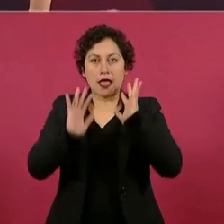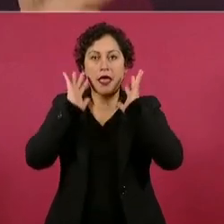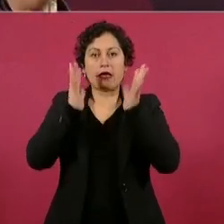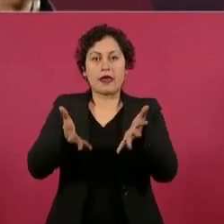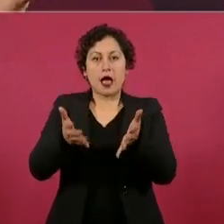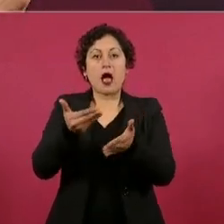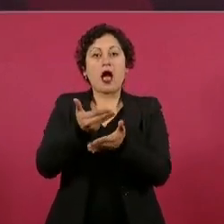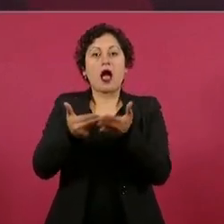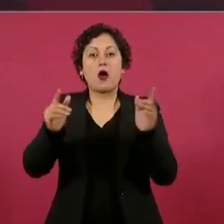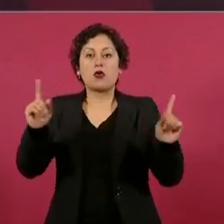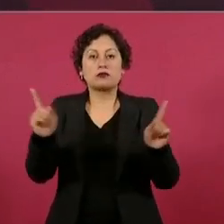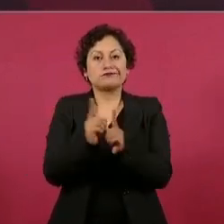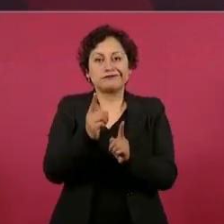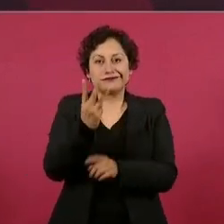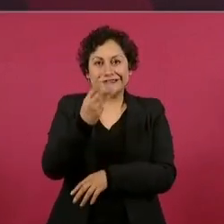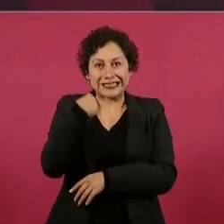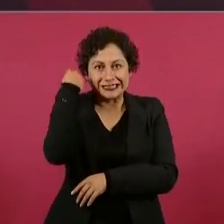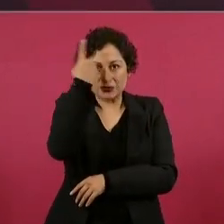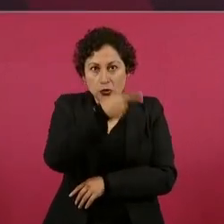porque ya está